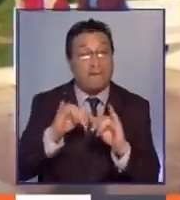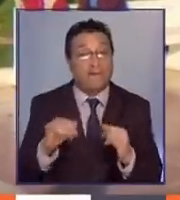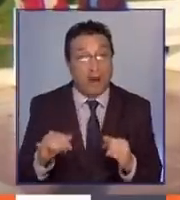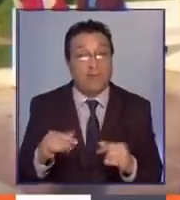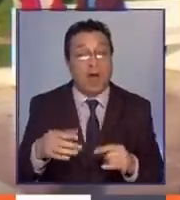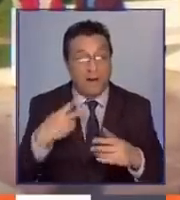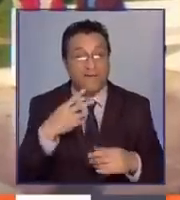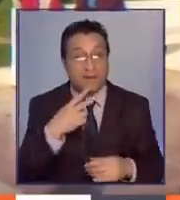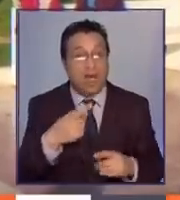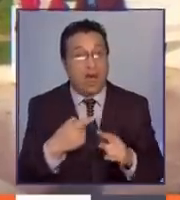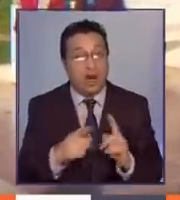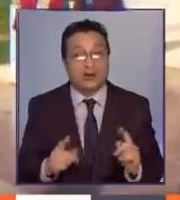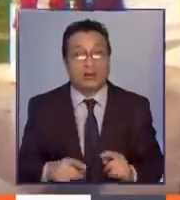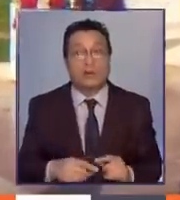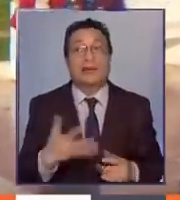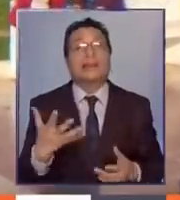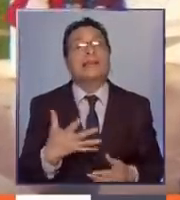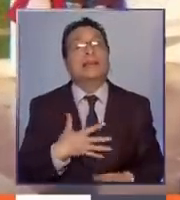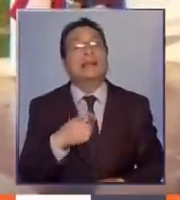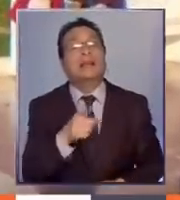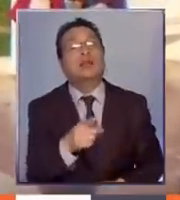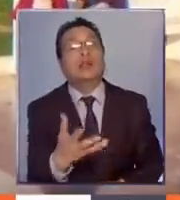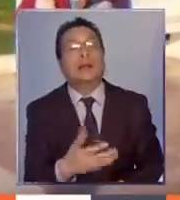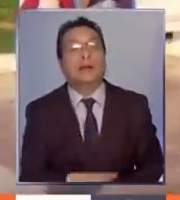cosas, de vida. ¿Qué quieres tú? Yo